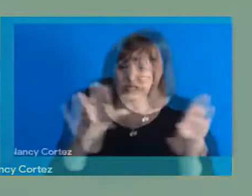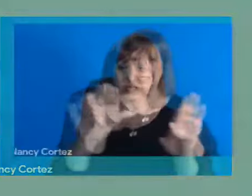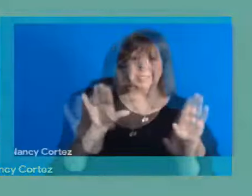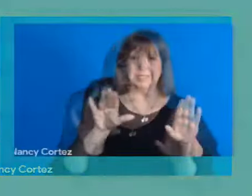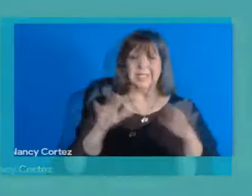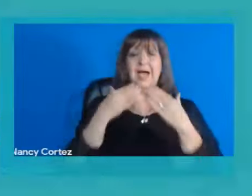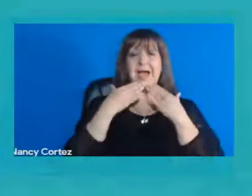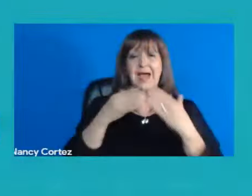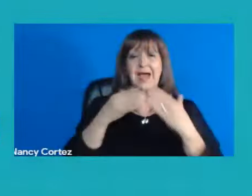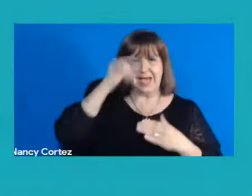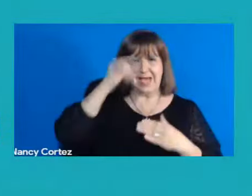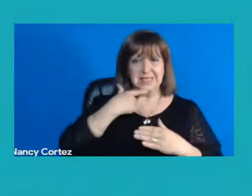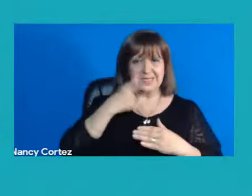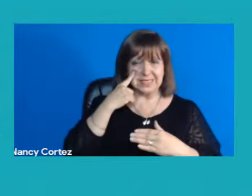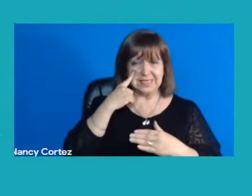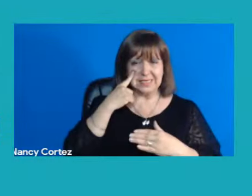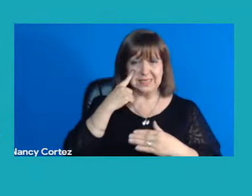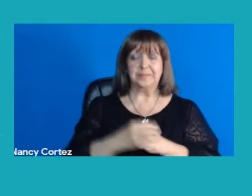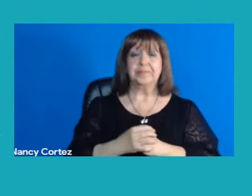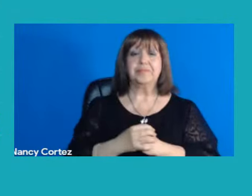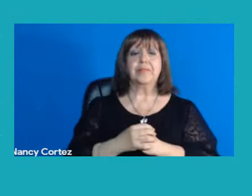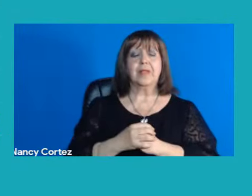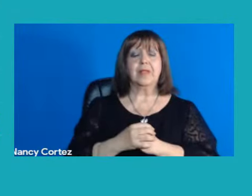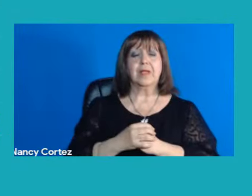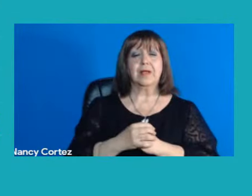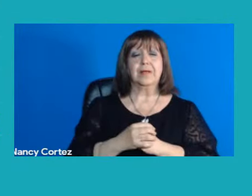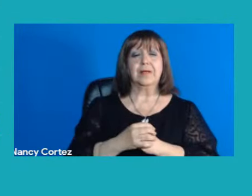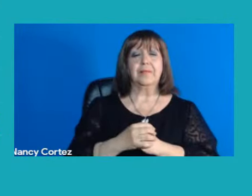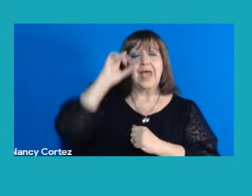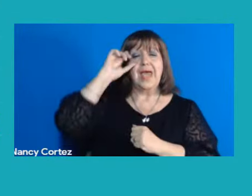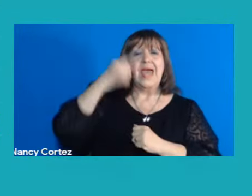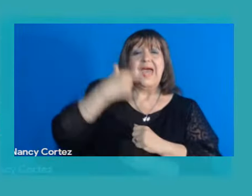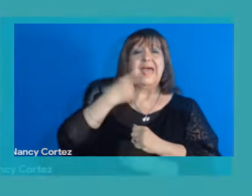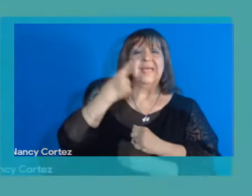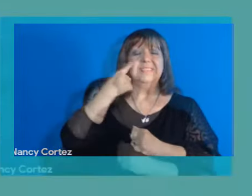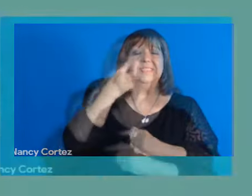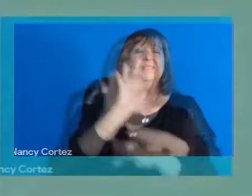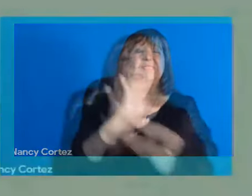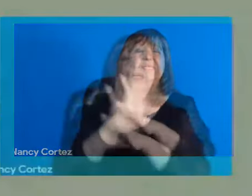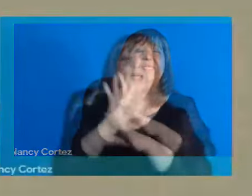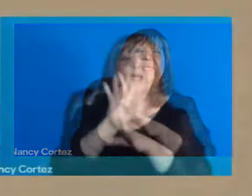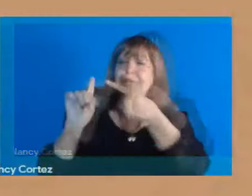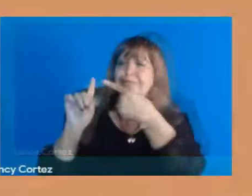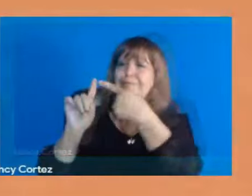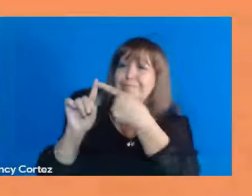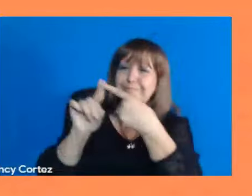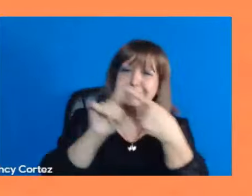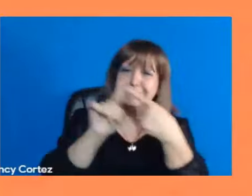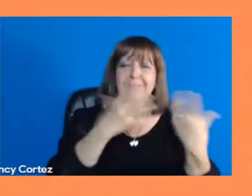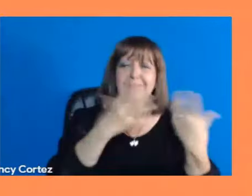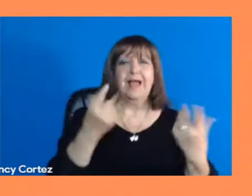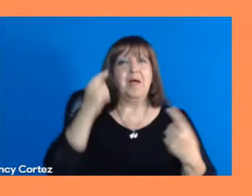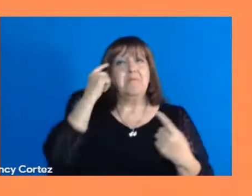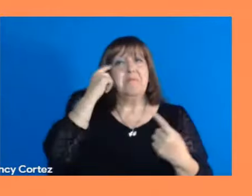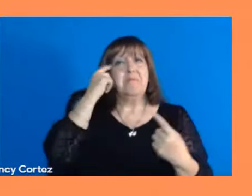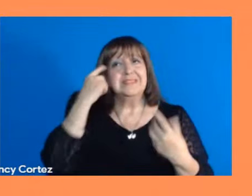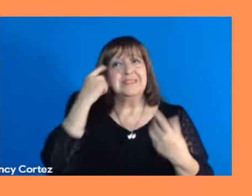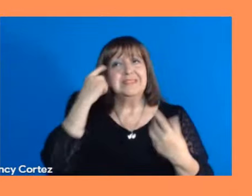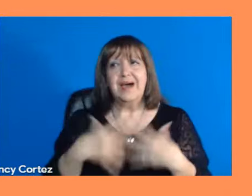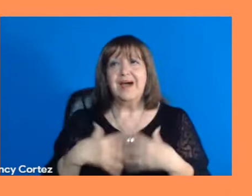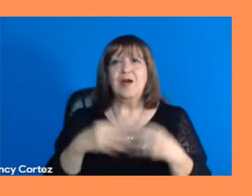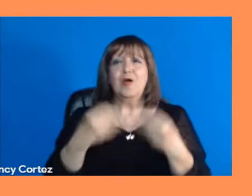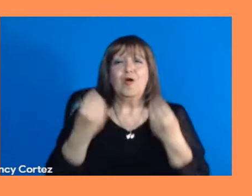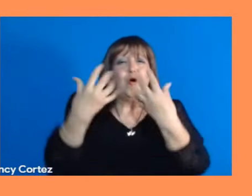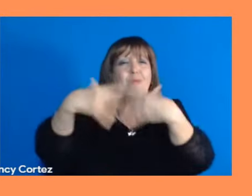ESI es vincularnos amorosamente. La ESI propone repensar nuestra forma de vincularnos desde la construcción de relaciones